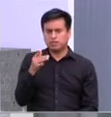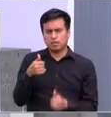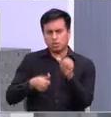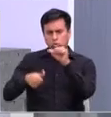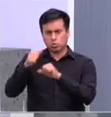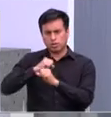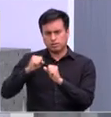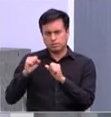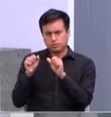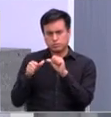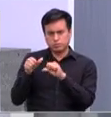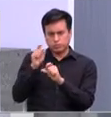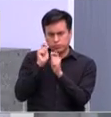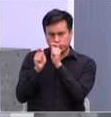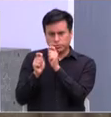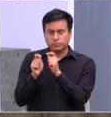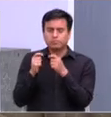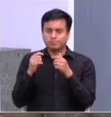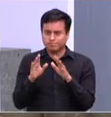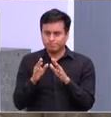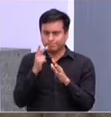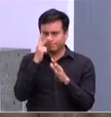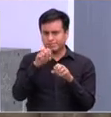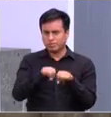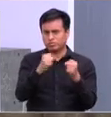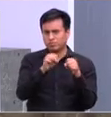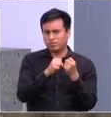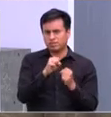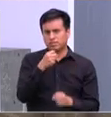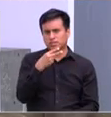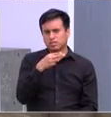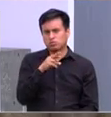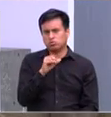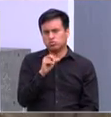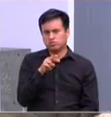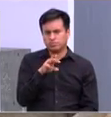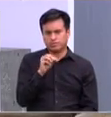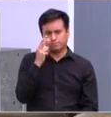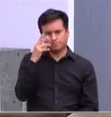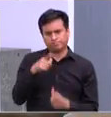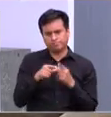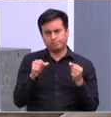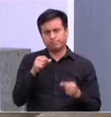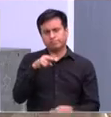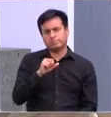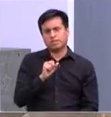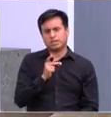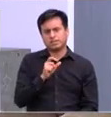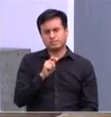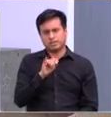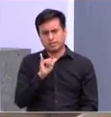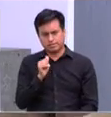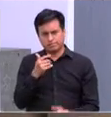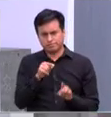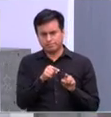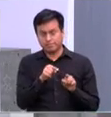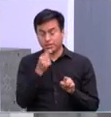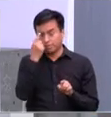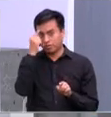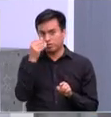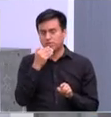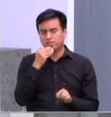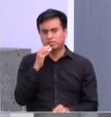nuclear, evidente luego de la destrucción de Hiroshima y Nagasaki, pero también